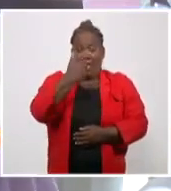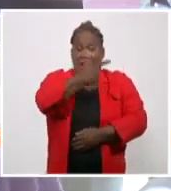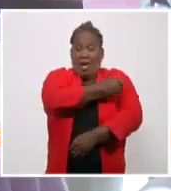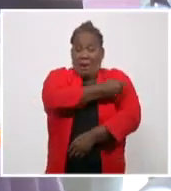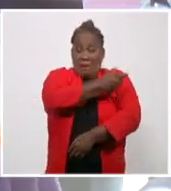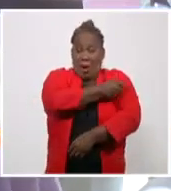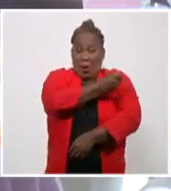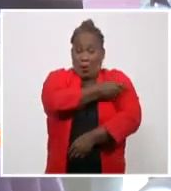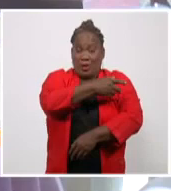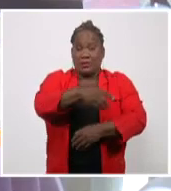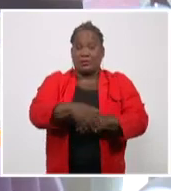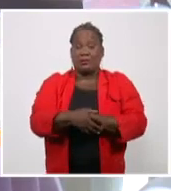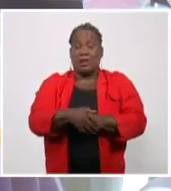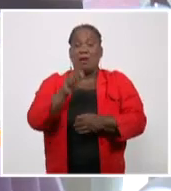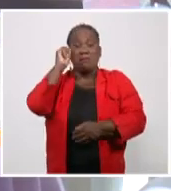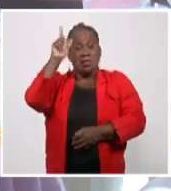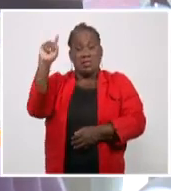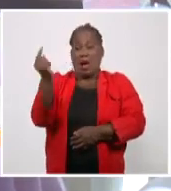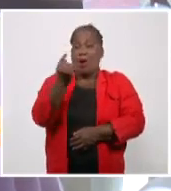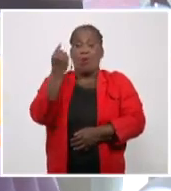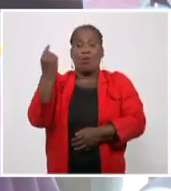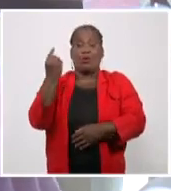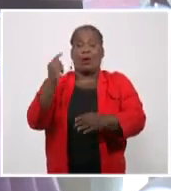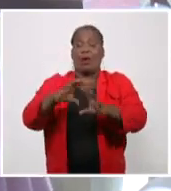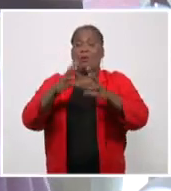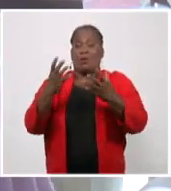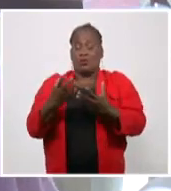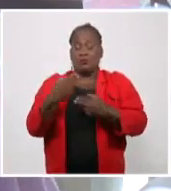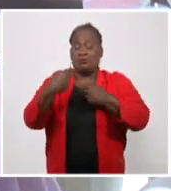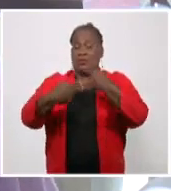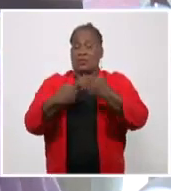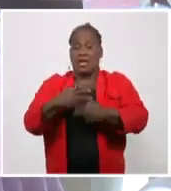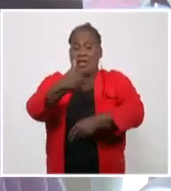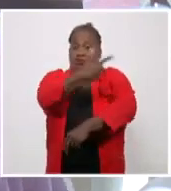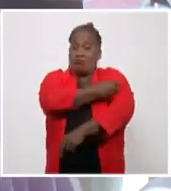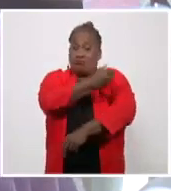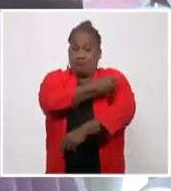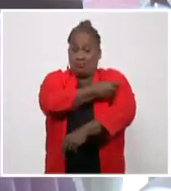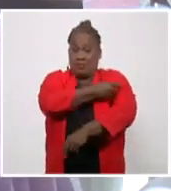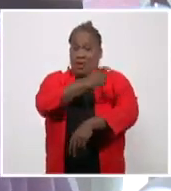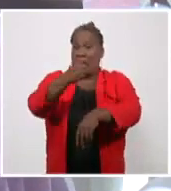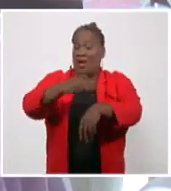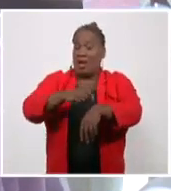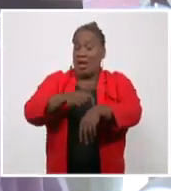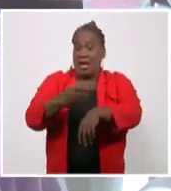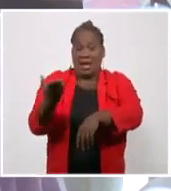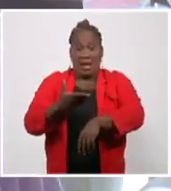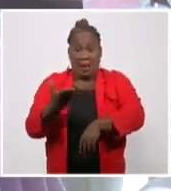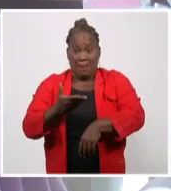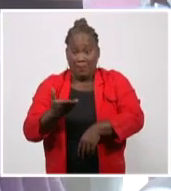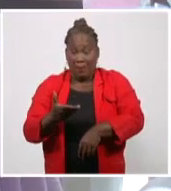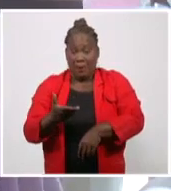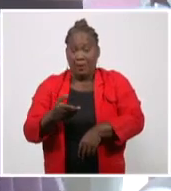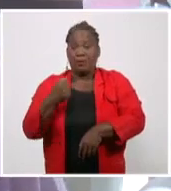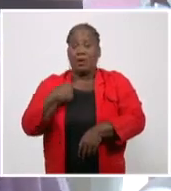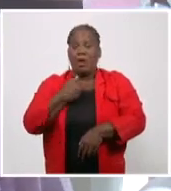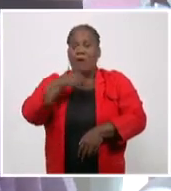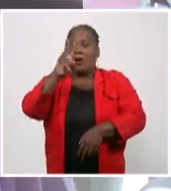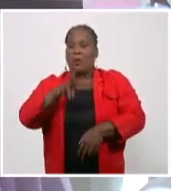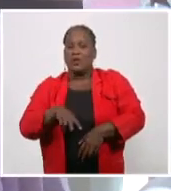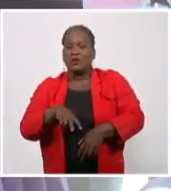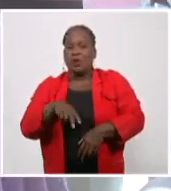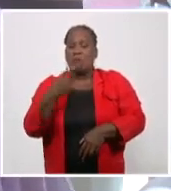mundo, porque realmente se ha hecho en un tiempo muy corto el desarrollo de estos candidatos, su evaluación en modelos